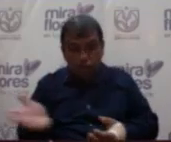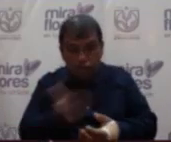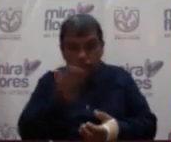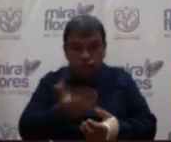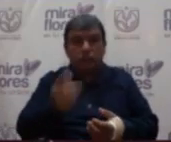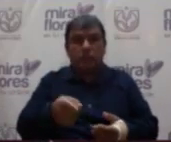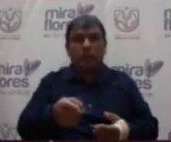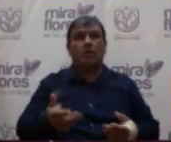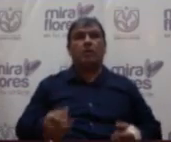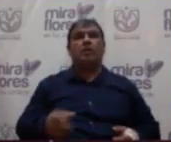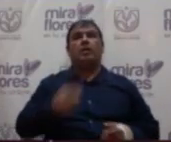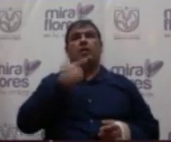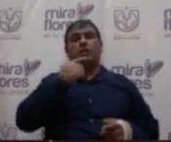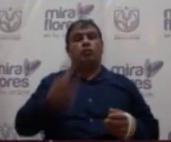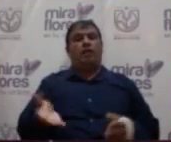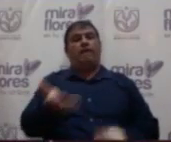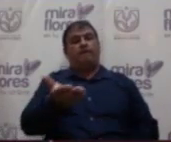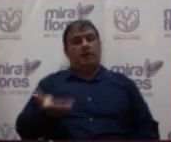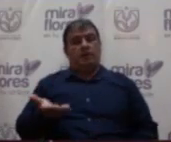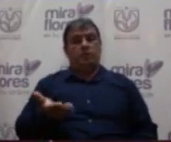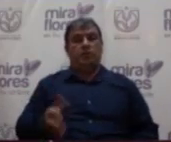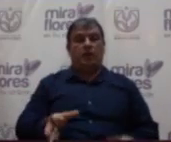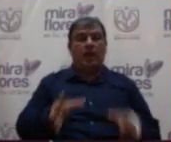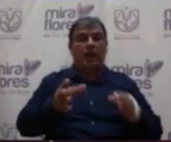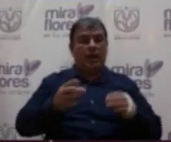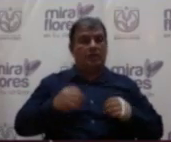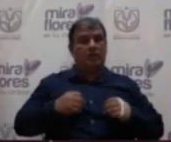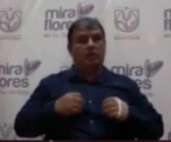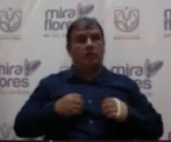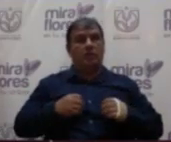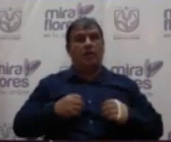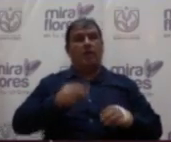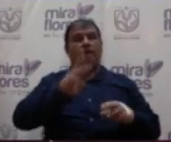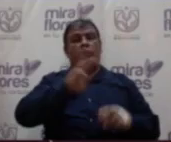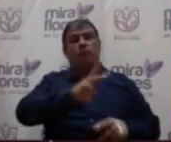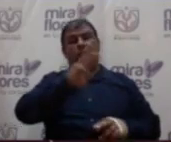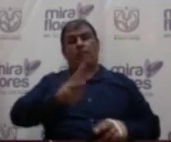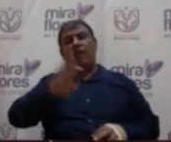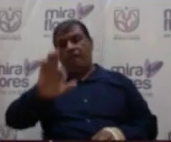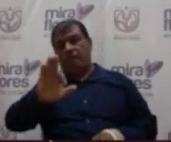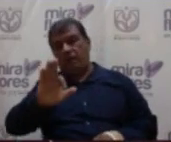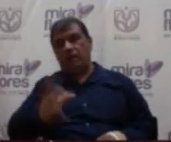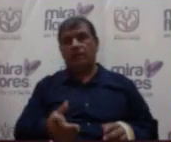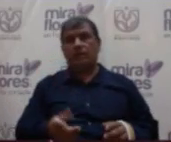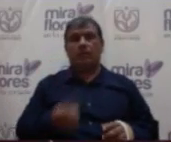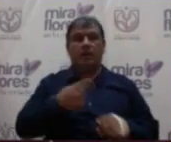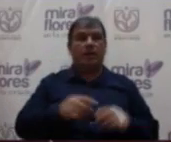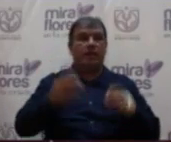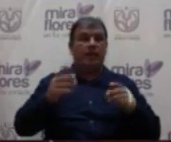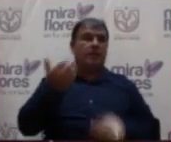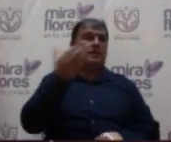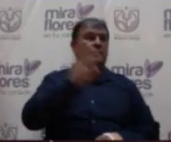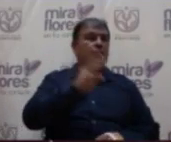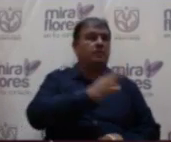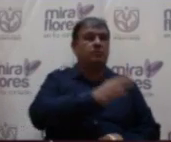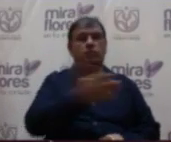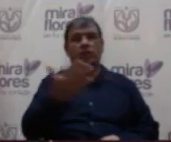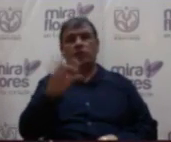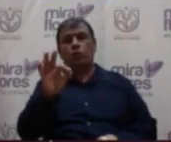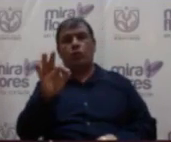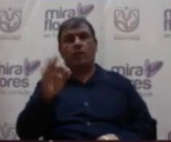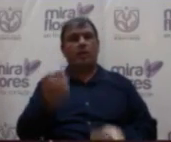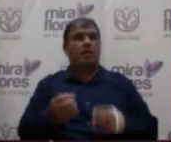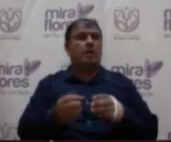su poder. Esta es una invitación que he recibido de WWF para estar entre el 16 y el 19 en